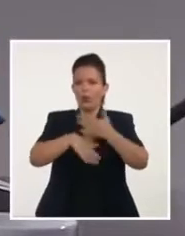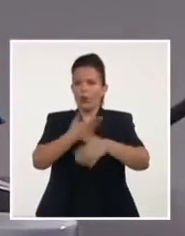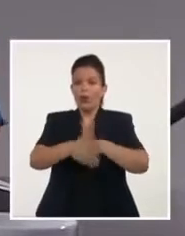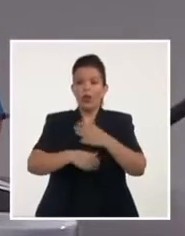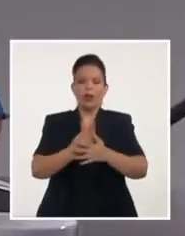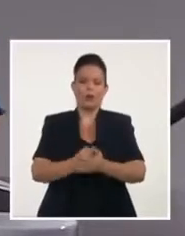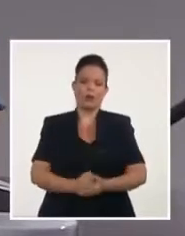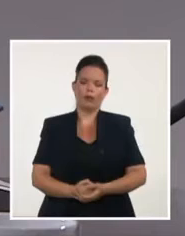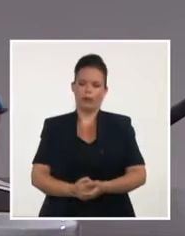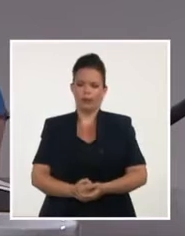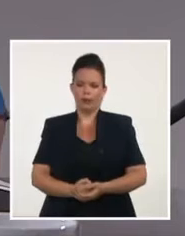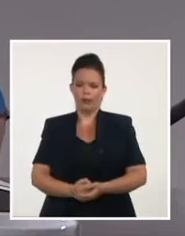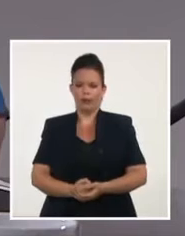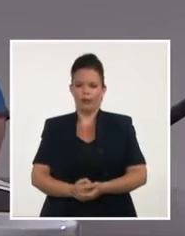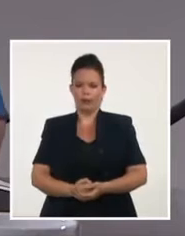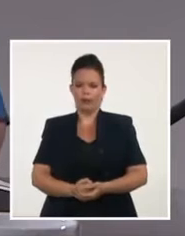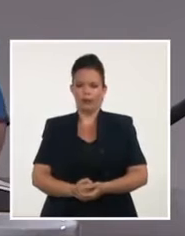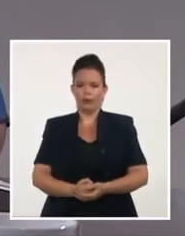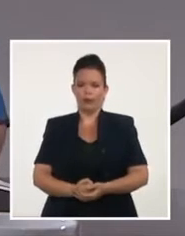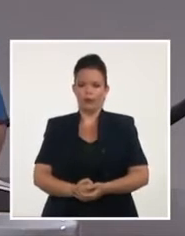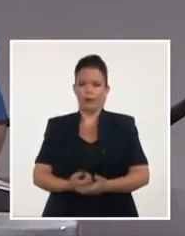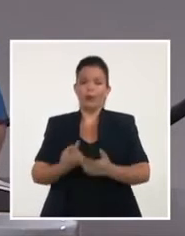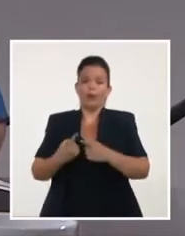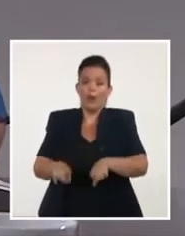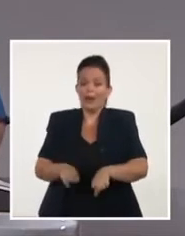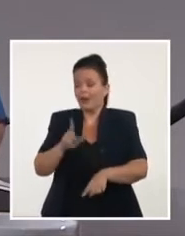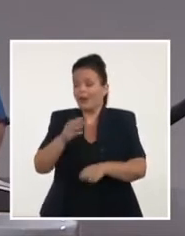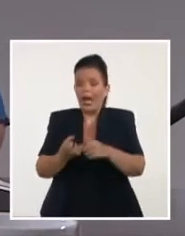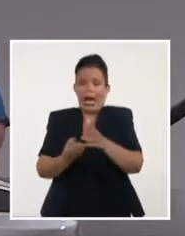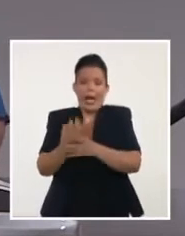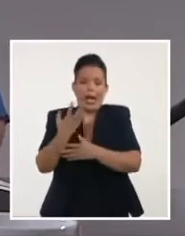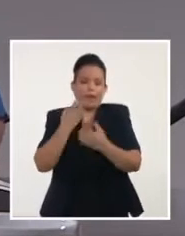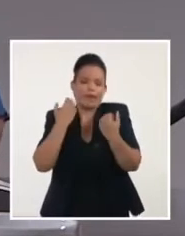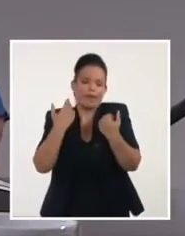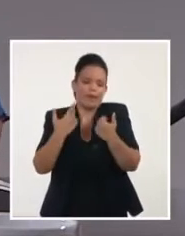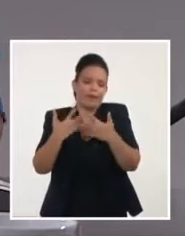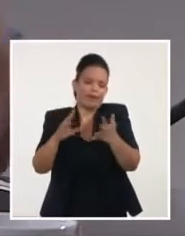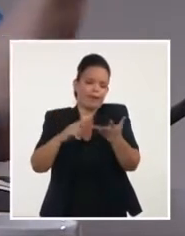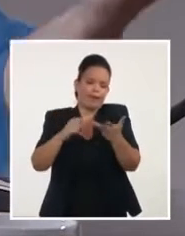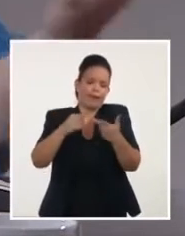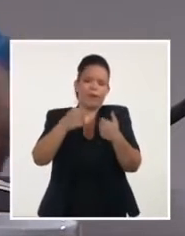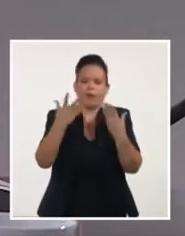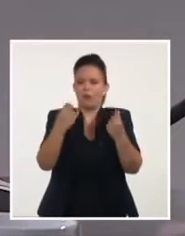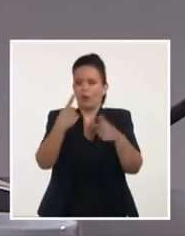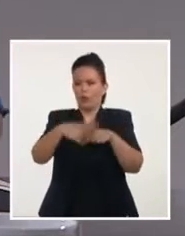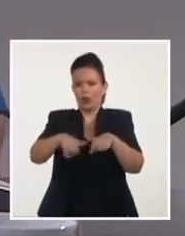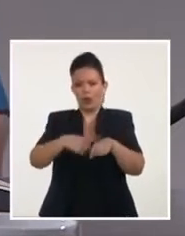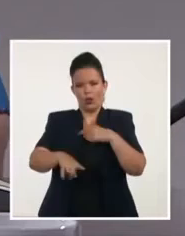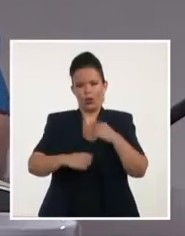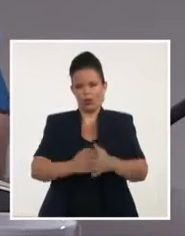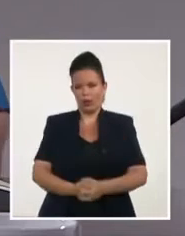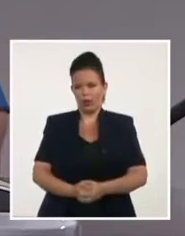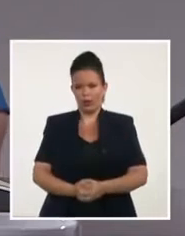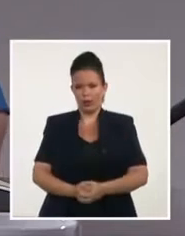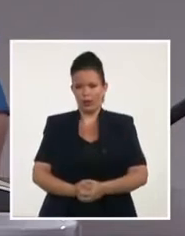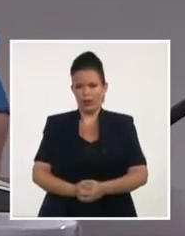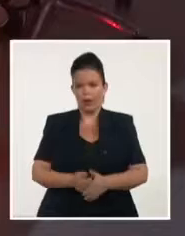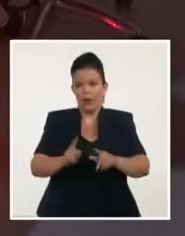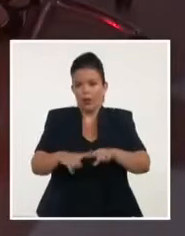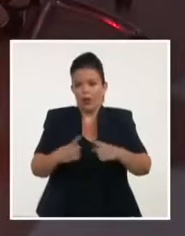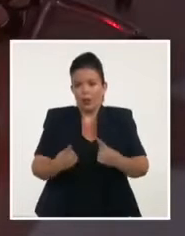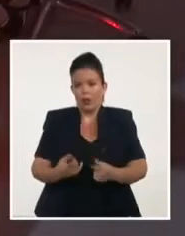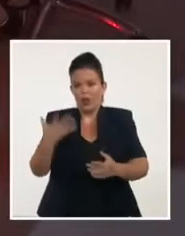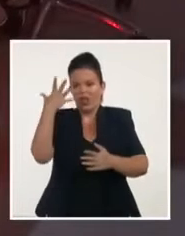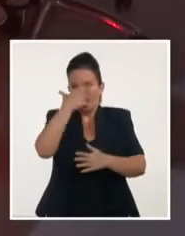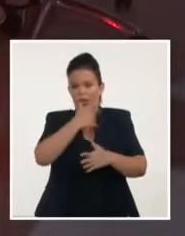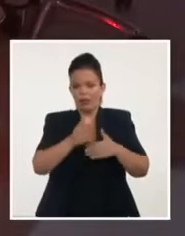Mira, te generan lo que quieran, porque tienen los grandes micrófonos. Decía Ángeles Díez, ¿quién tiene el micrófono aquí?